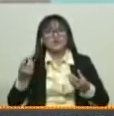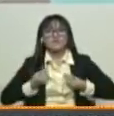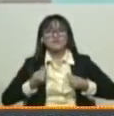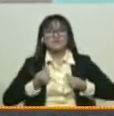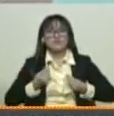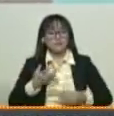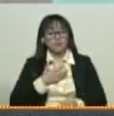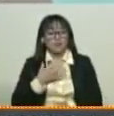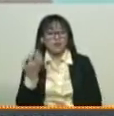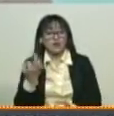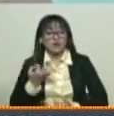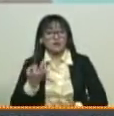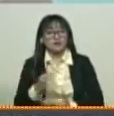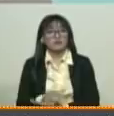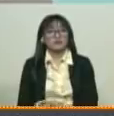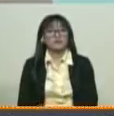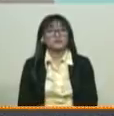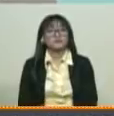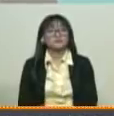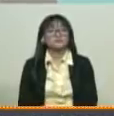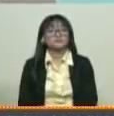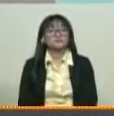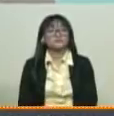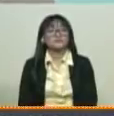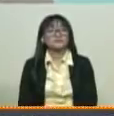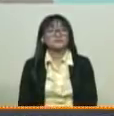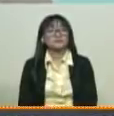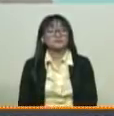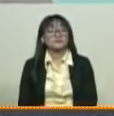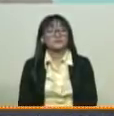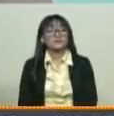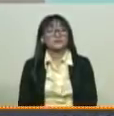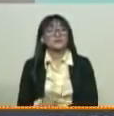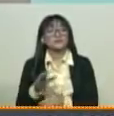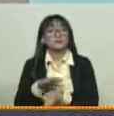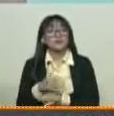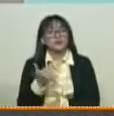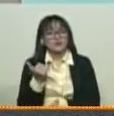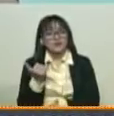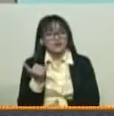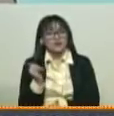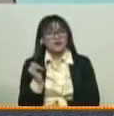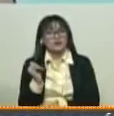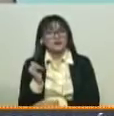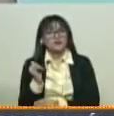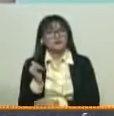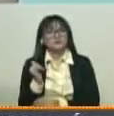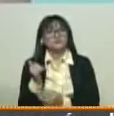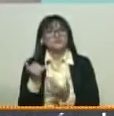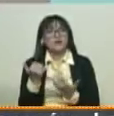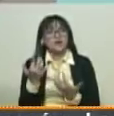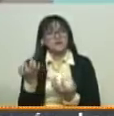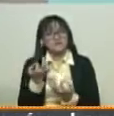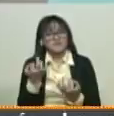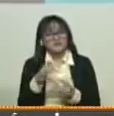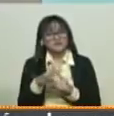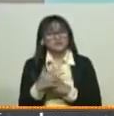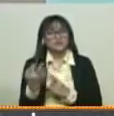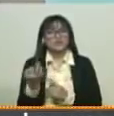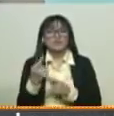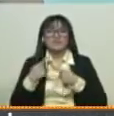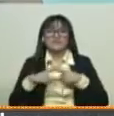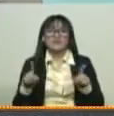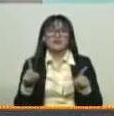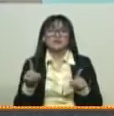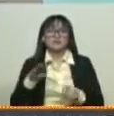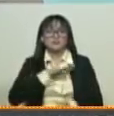lo podían creer. Porque es tal la matriz que incluso se genera una realidad virtual distinta